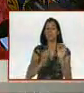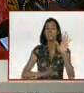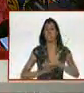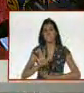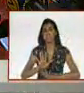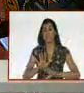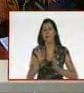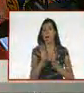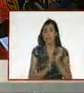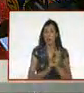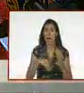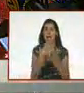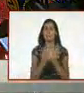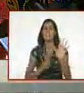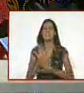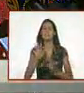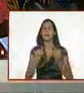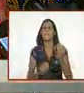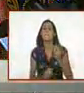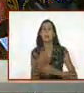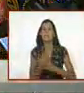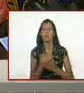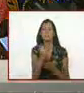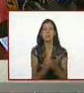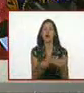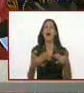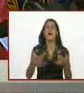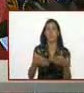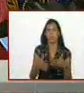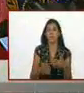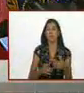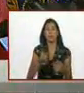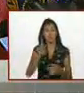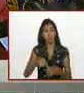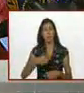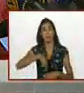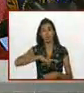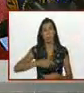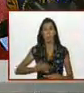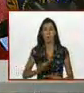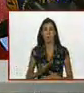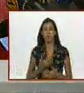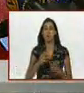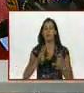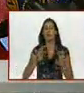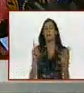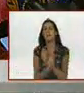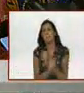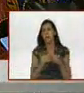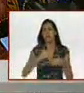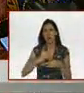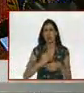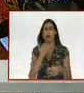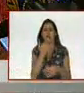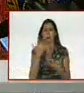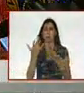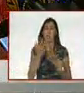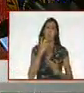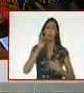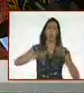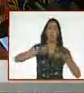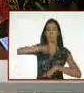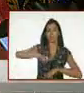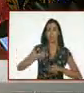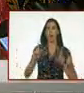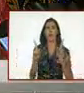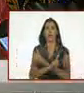al 15 de mayo. Y en esa fecha también podemos los militantes actualizar nuestro registro. Por ejemplo, aquellas